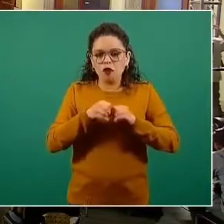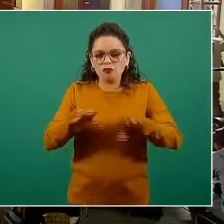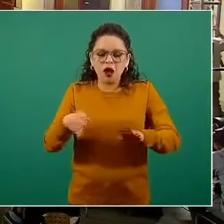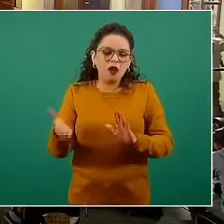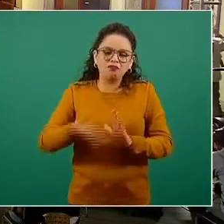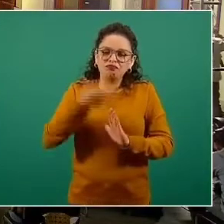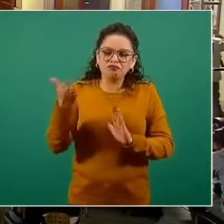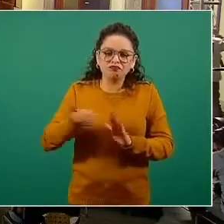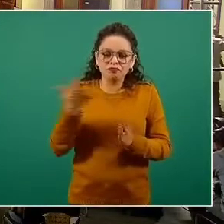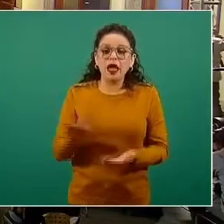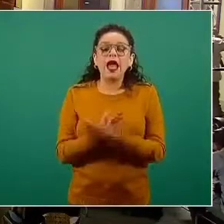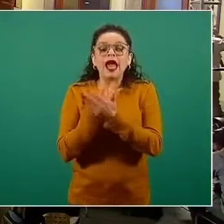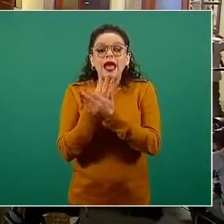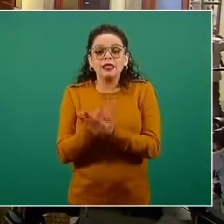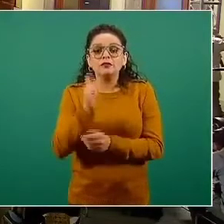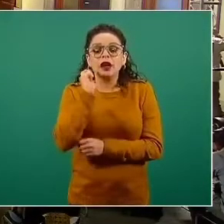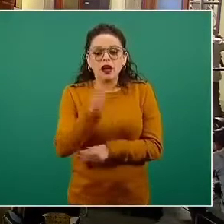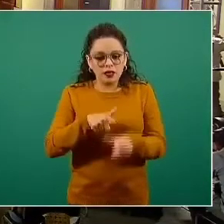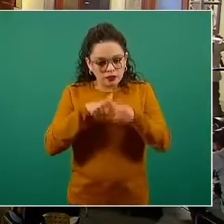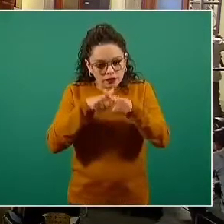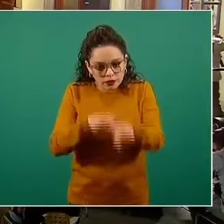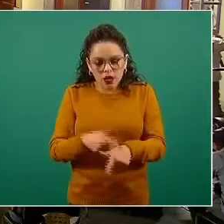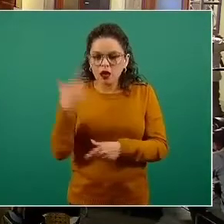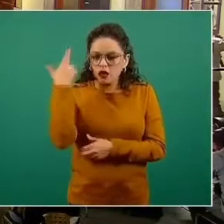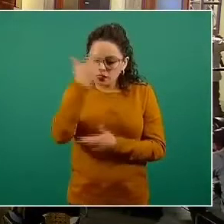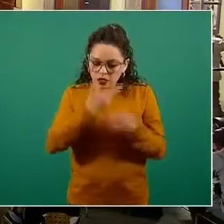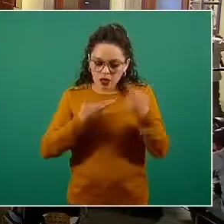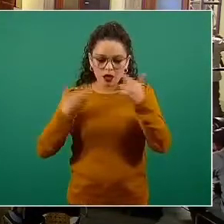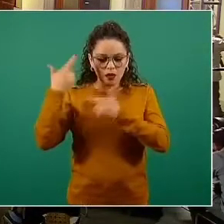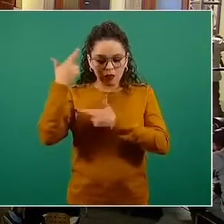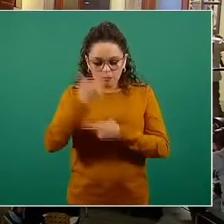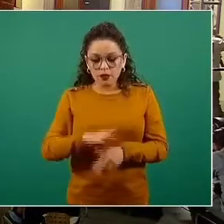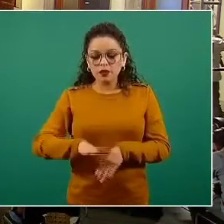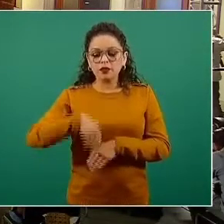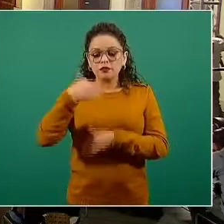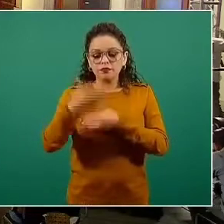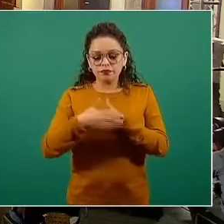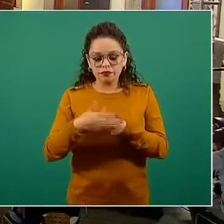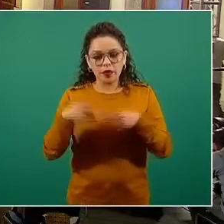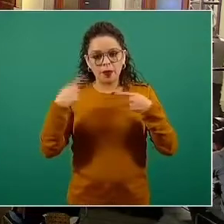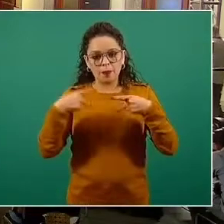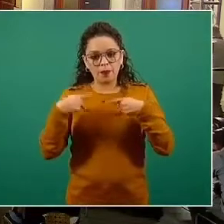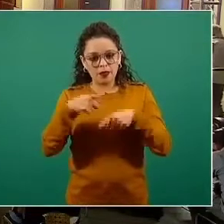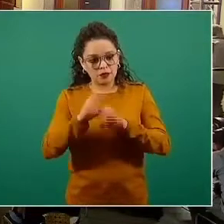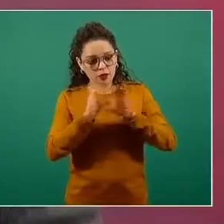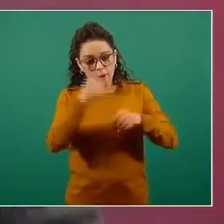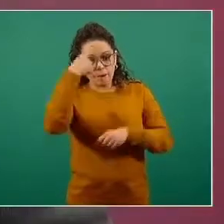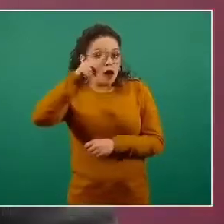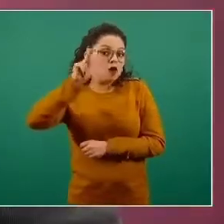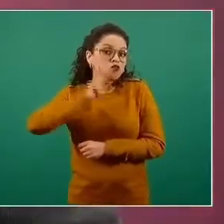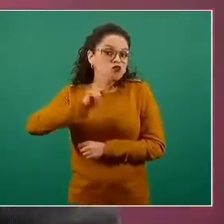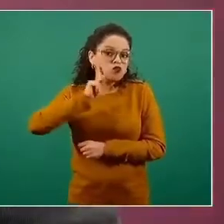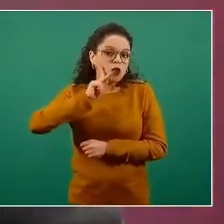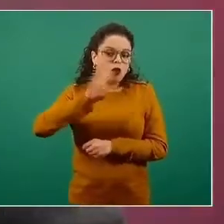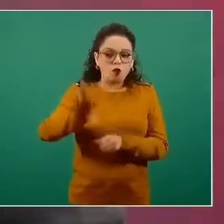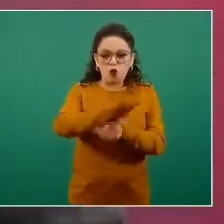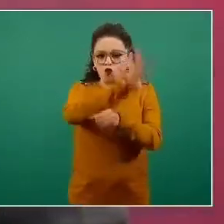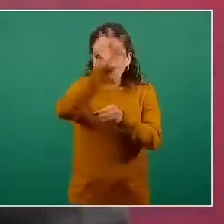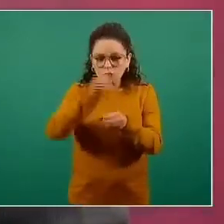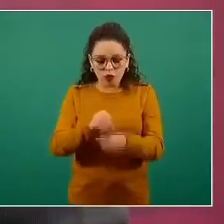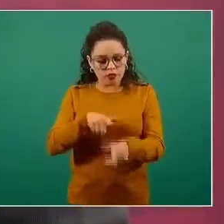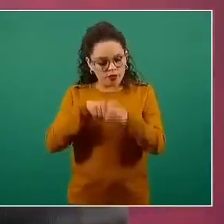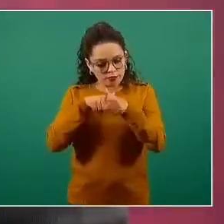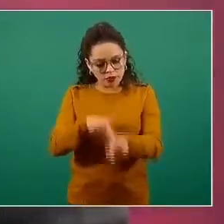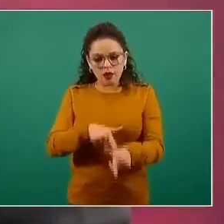es de que se siga la observación en la que siguen las personas reclutadas en el ensayo clínico. Todos los ensayos clínicos siguen